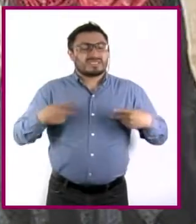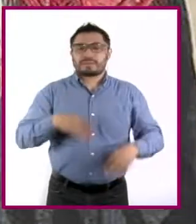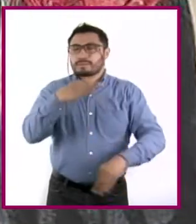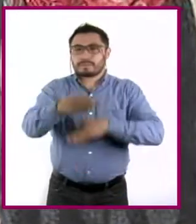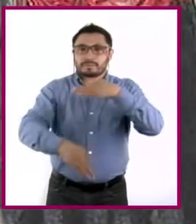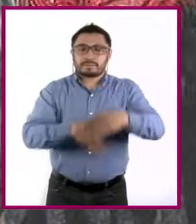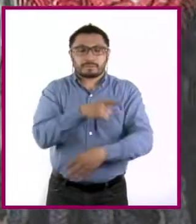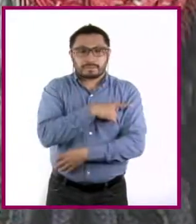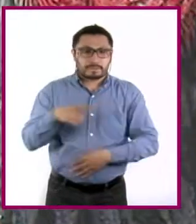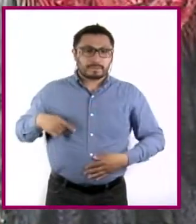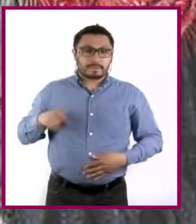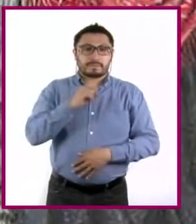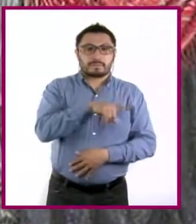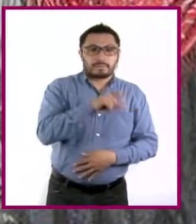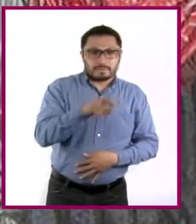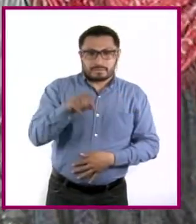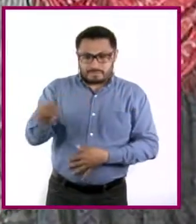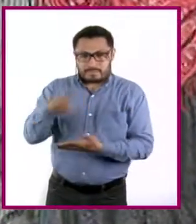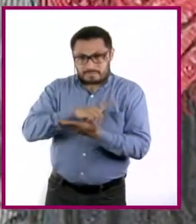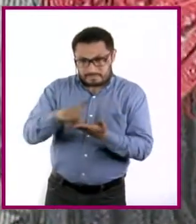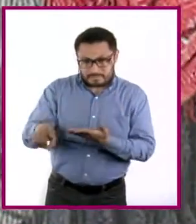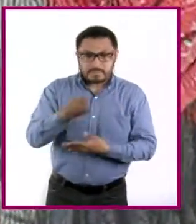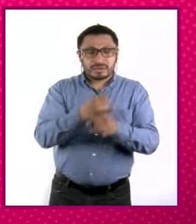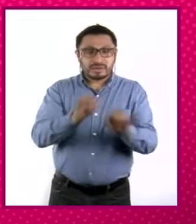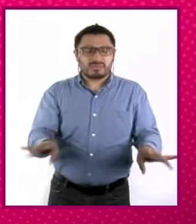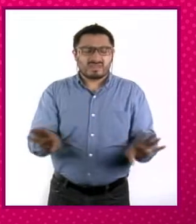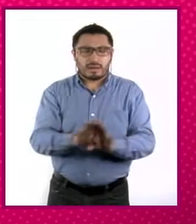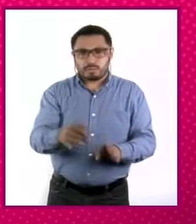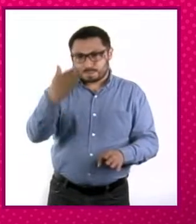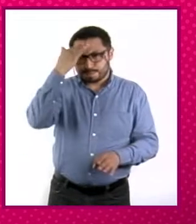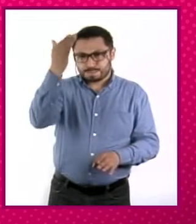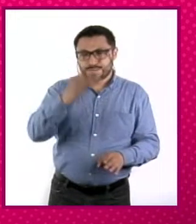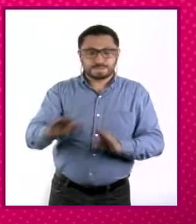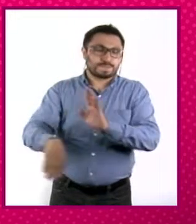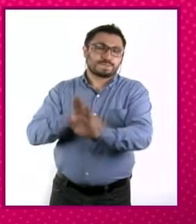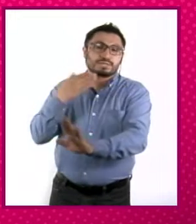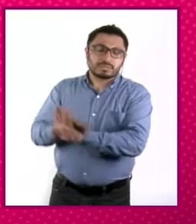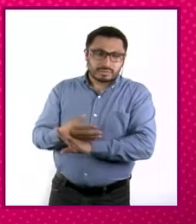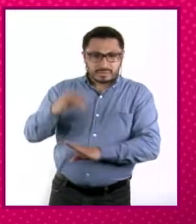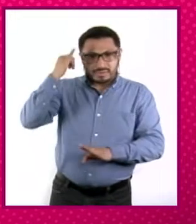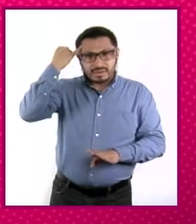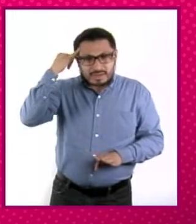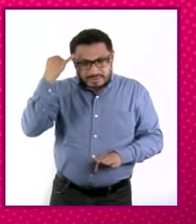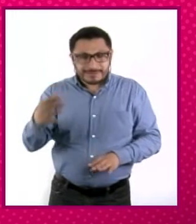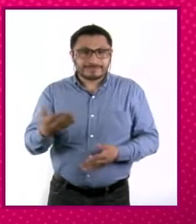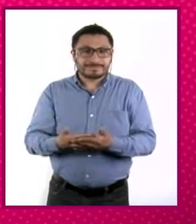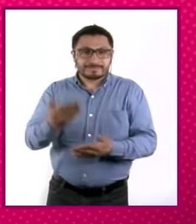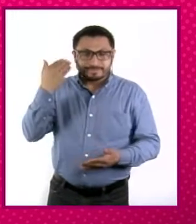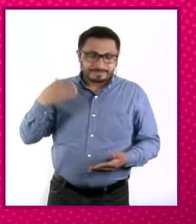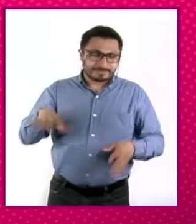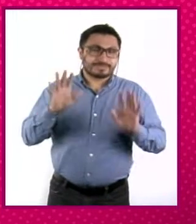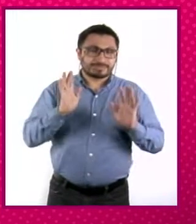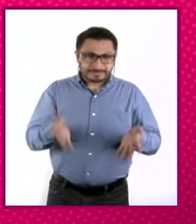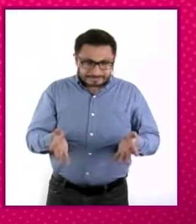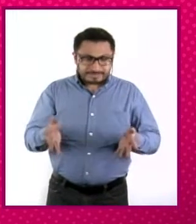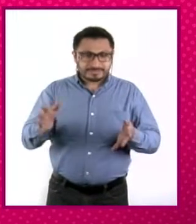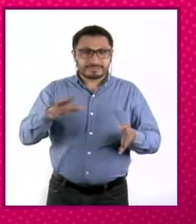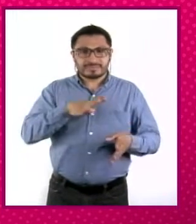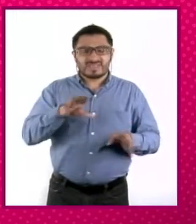debían tener los mismos derechos y obligaciones, situación que resulta del todo comprensible, loable y